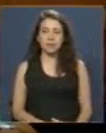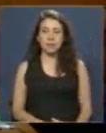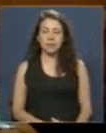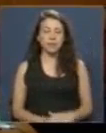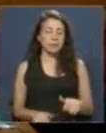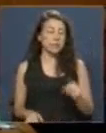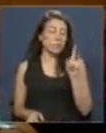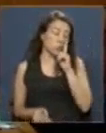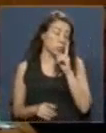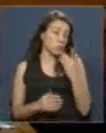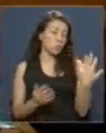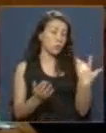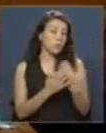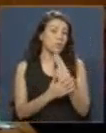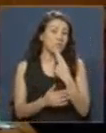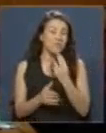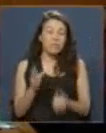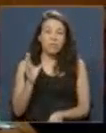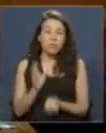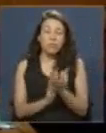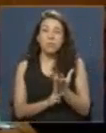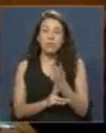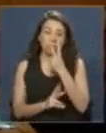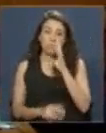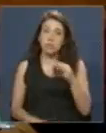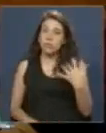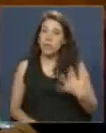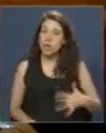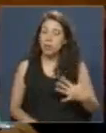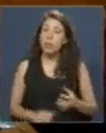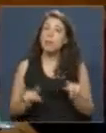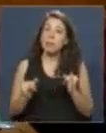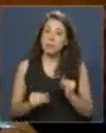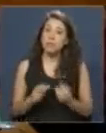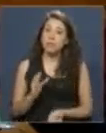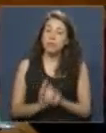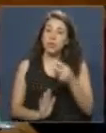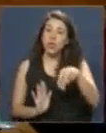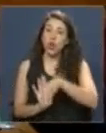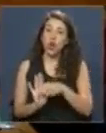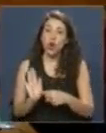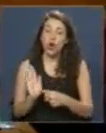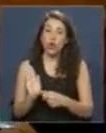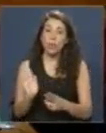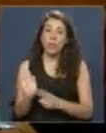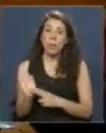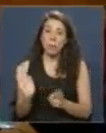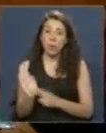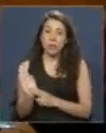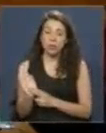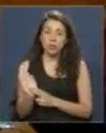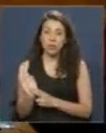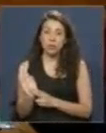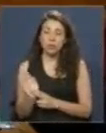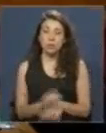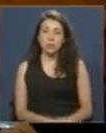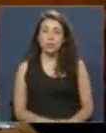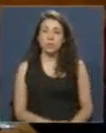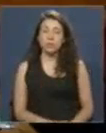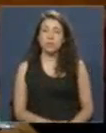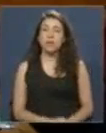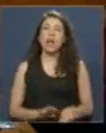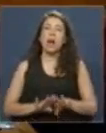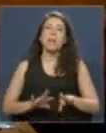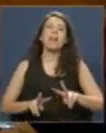modernos que vivimos, claramente se hace imprescindible modernizar una normativa tributaria. Mucho más allá de imponer